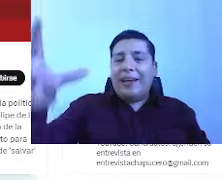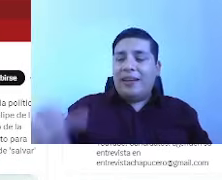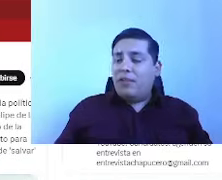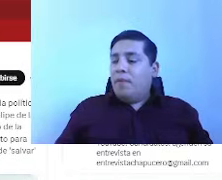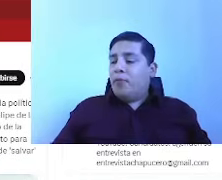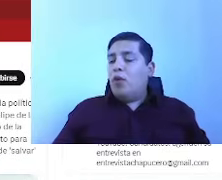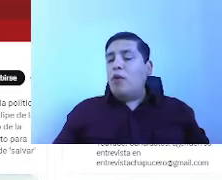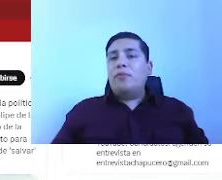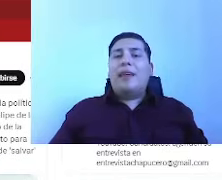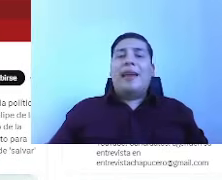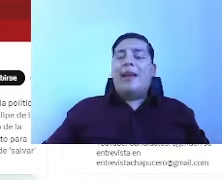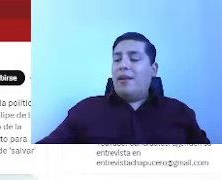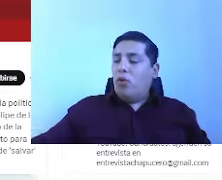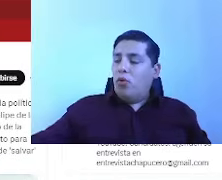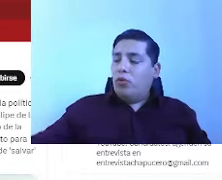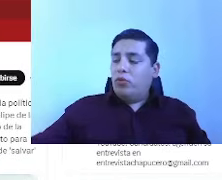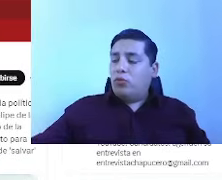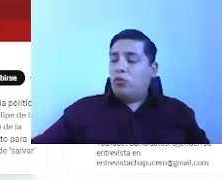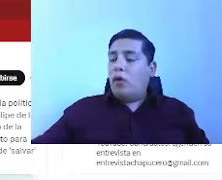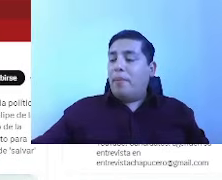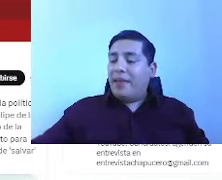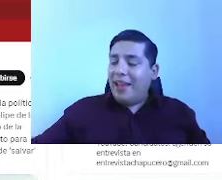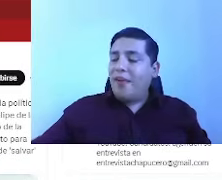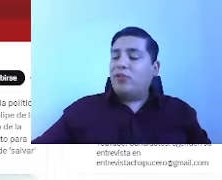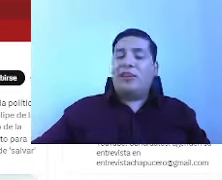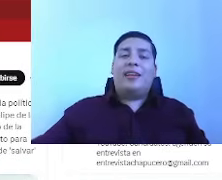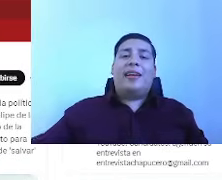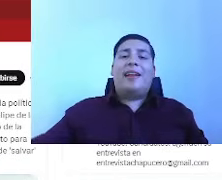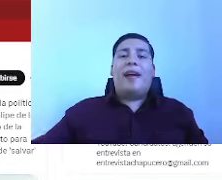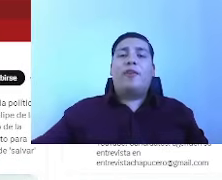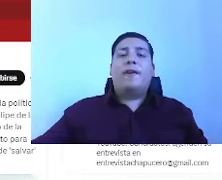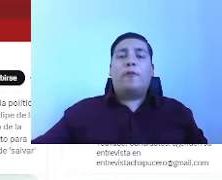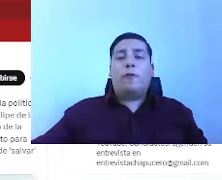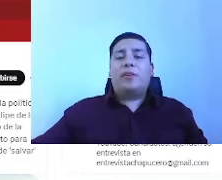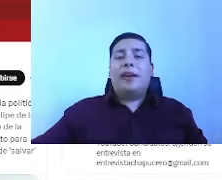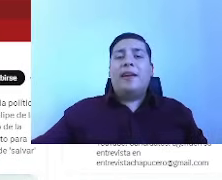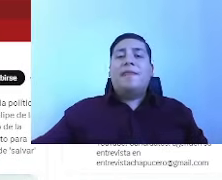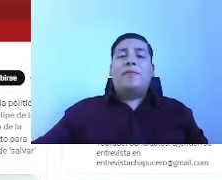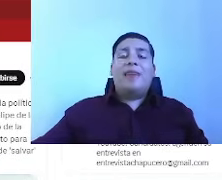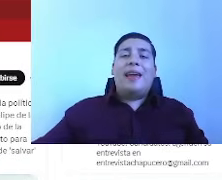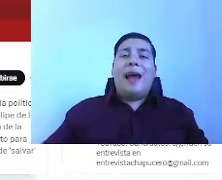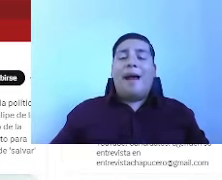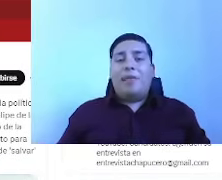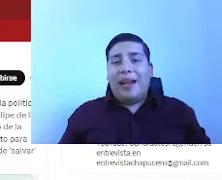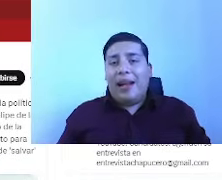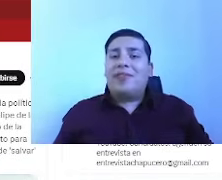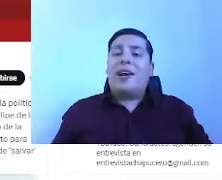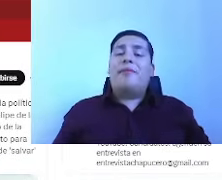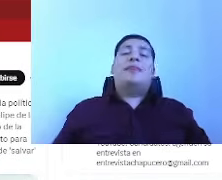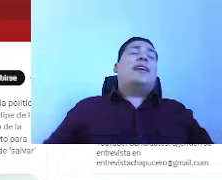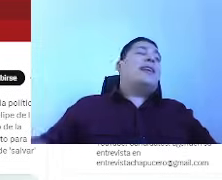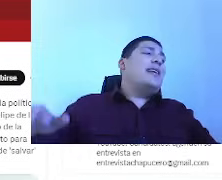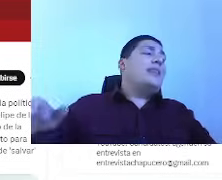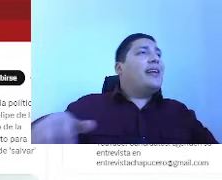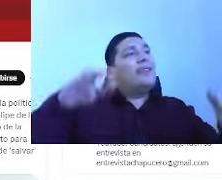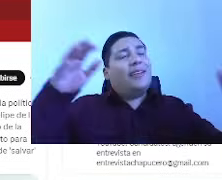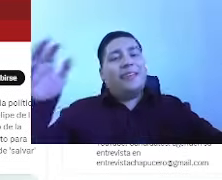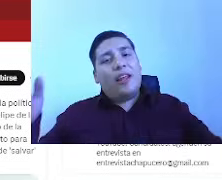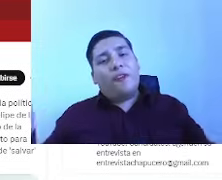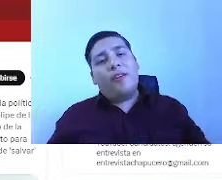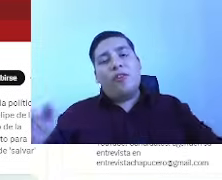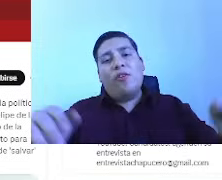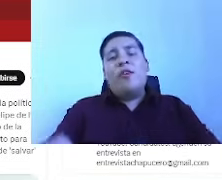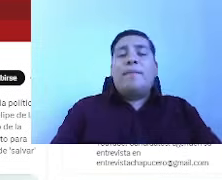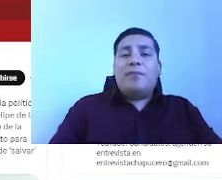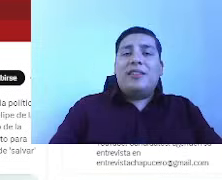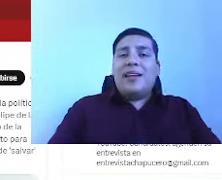de los mensajes o de los golpeteos que se generaron en contra de Andrea Chávez. Denise